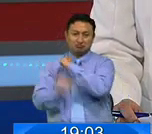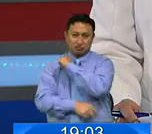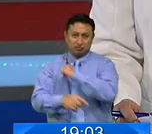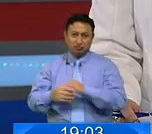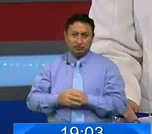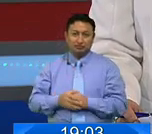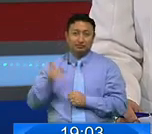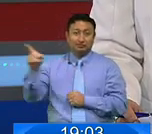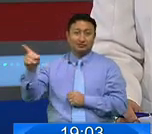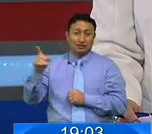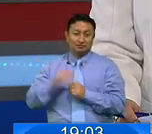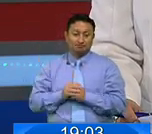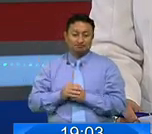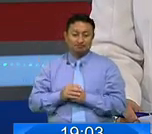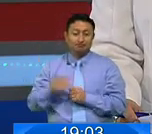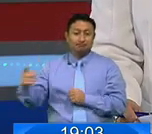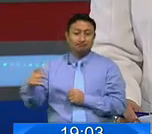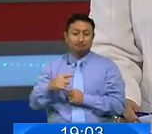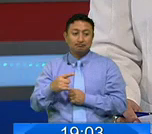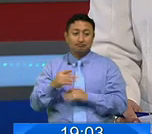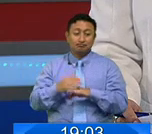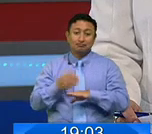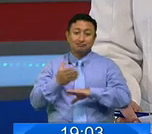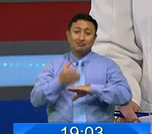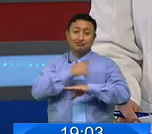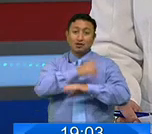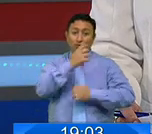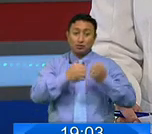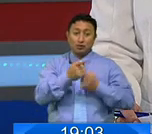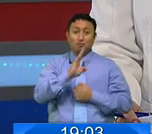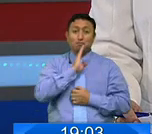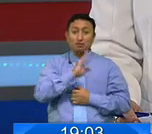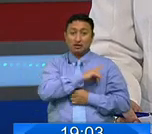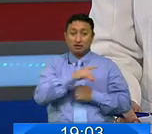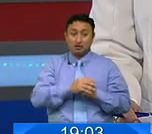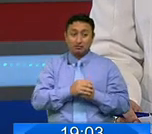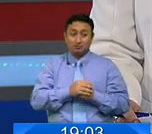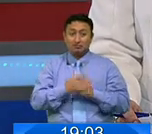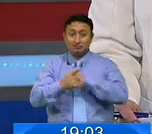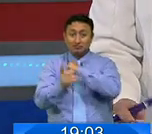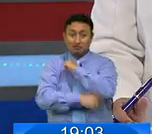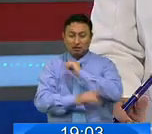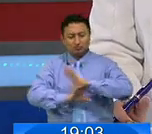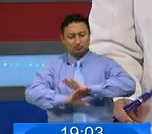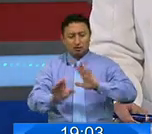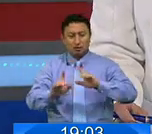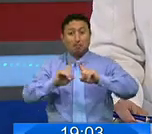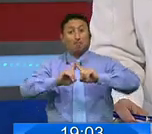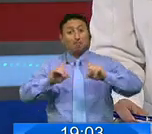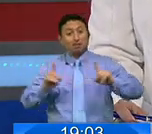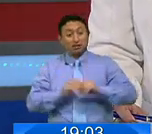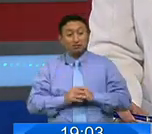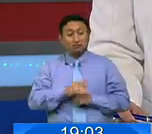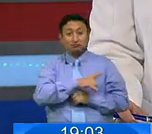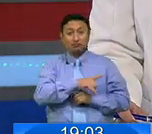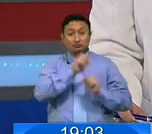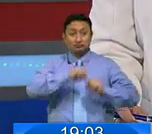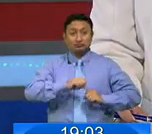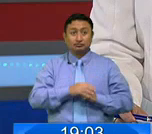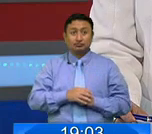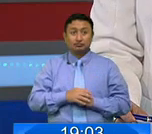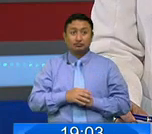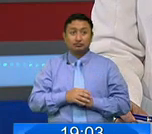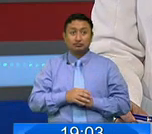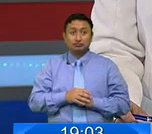mencionado país. Al no contar con antecedentes en Bélgica, la condena quedó sin efecto. No obstante, Cueva deberá